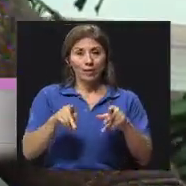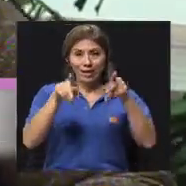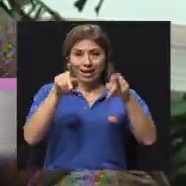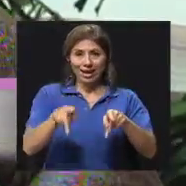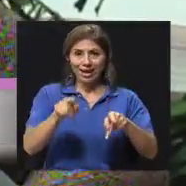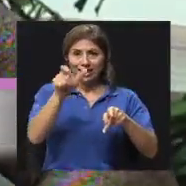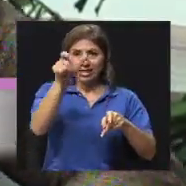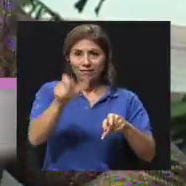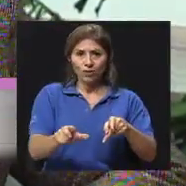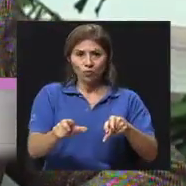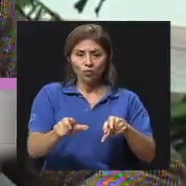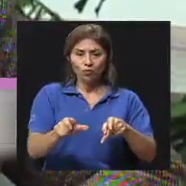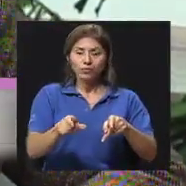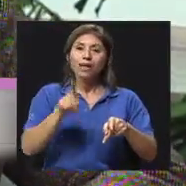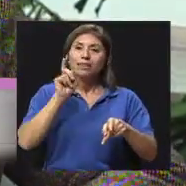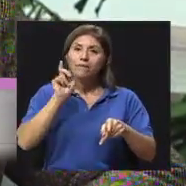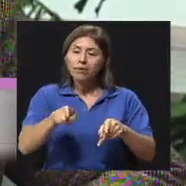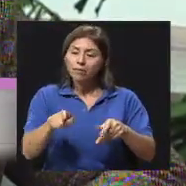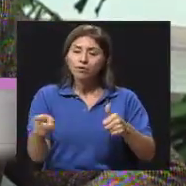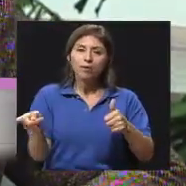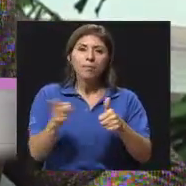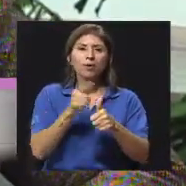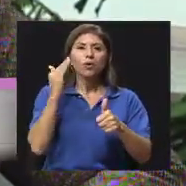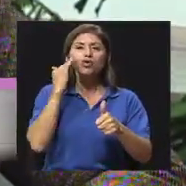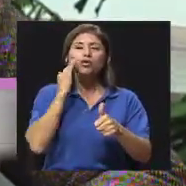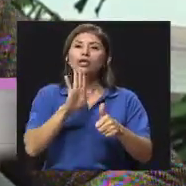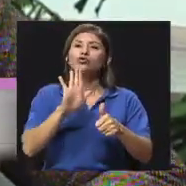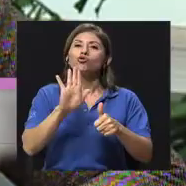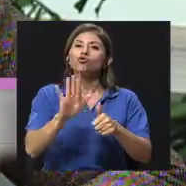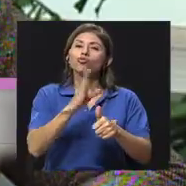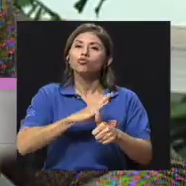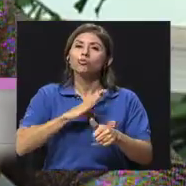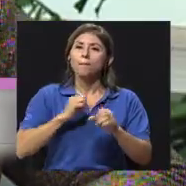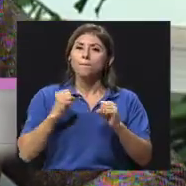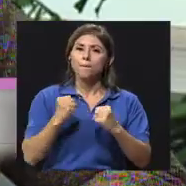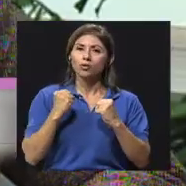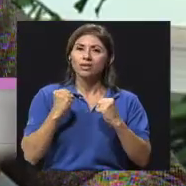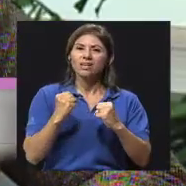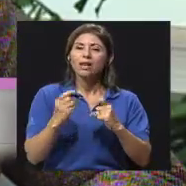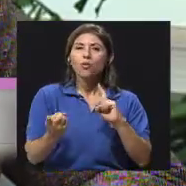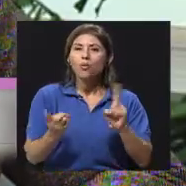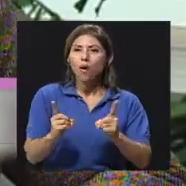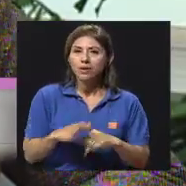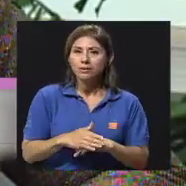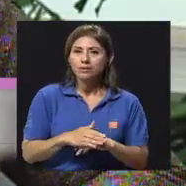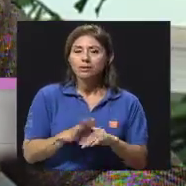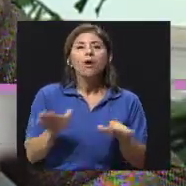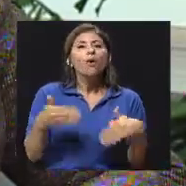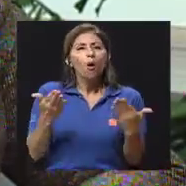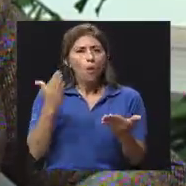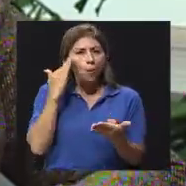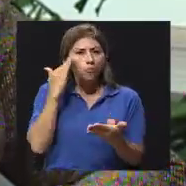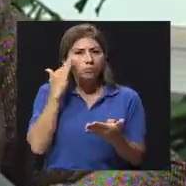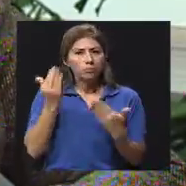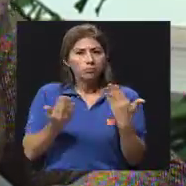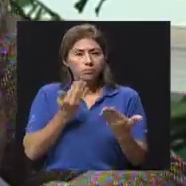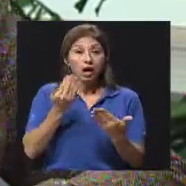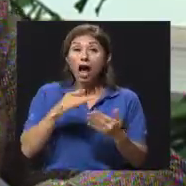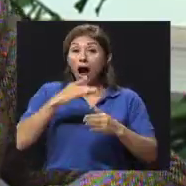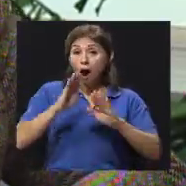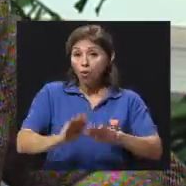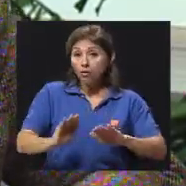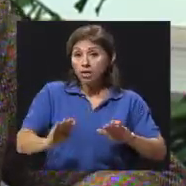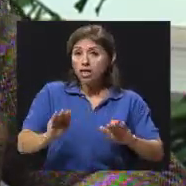individuo, hablemos del individuo, tenemos que conocer primero cuáles son sus potencialidades, pero ¿cómo las reconozco? Al niño hay que